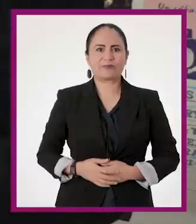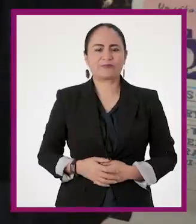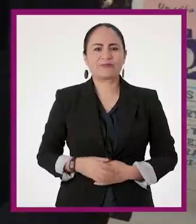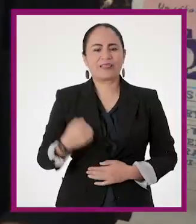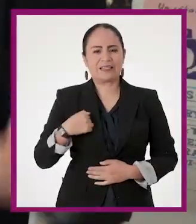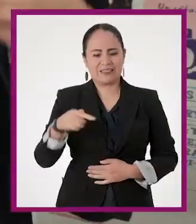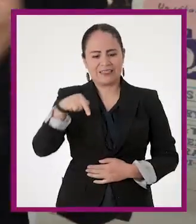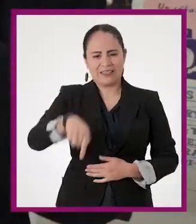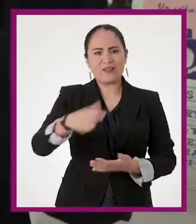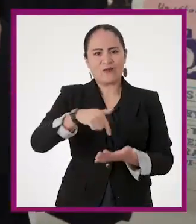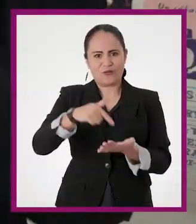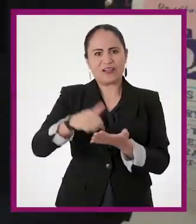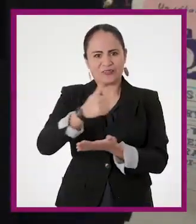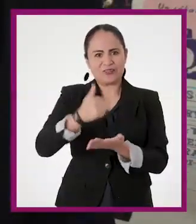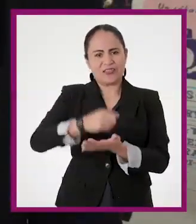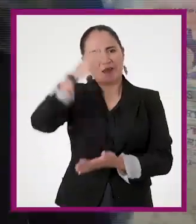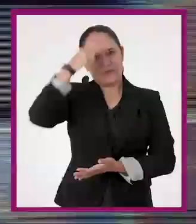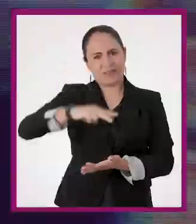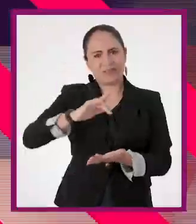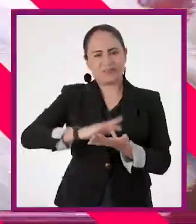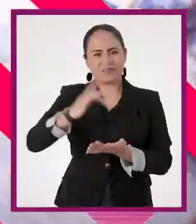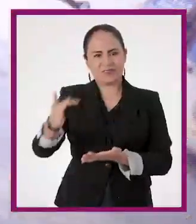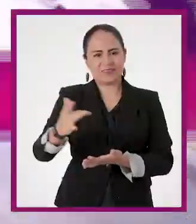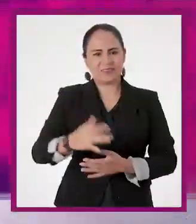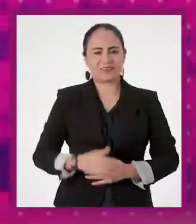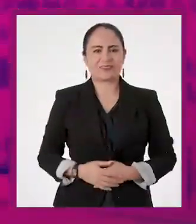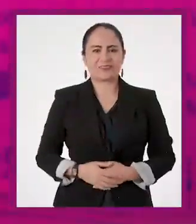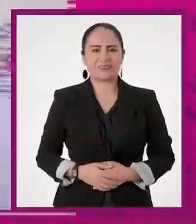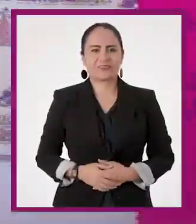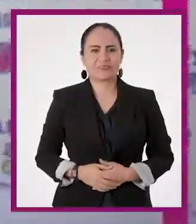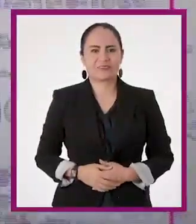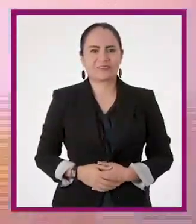Déjalo Ser Records en el corazón de la Ciudad de México. Gracias.